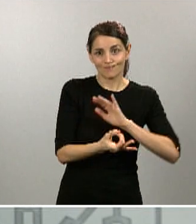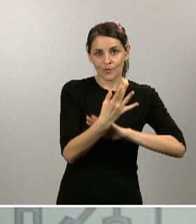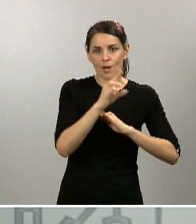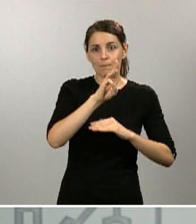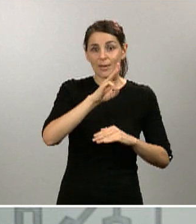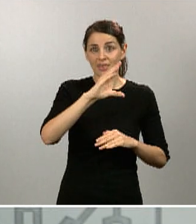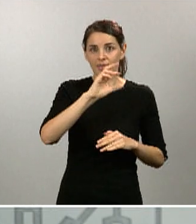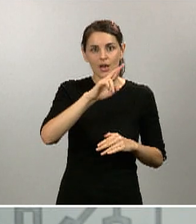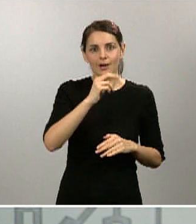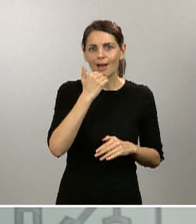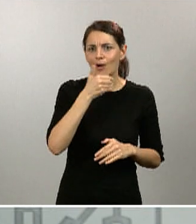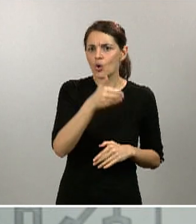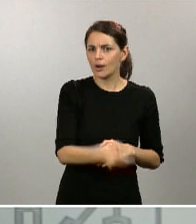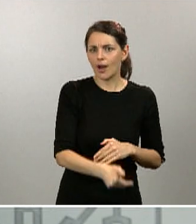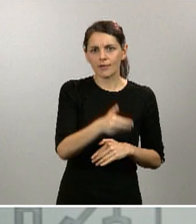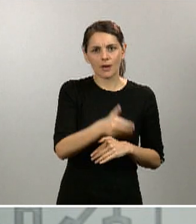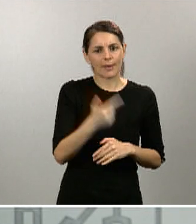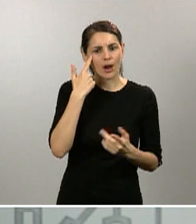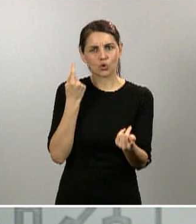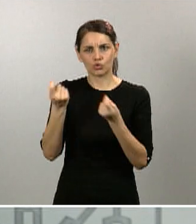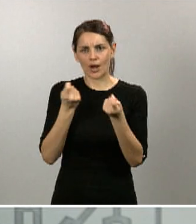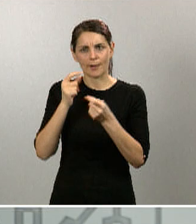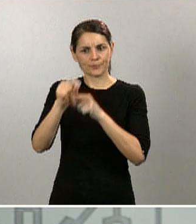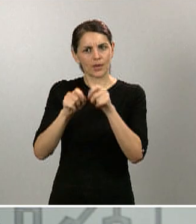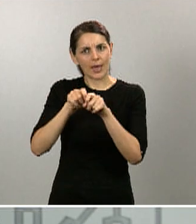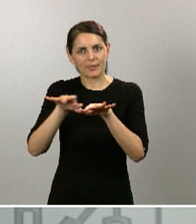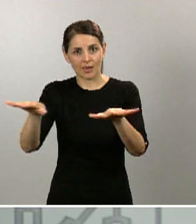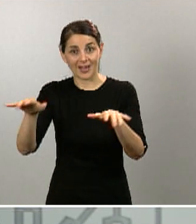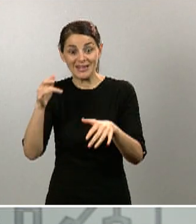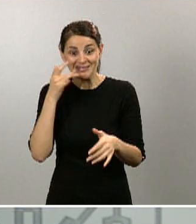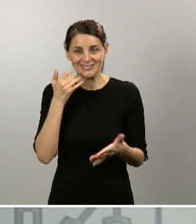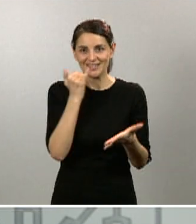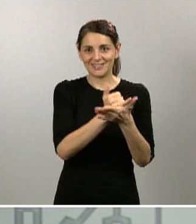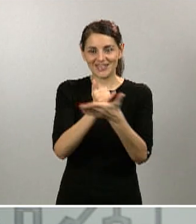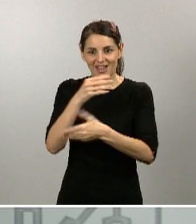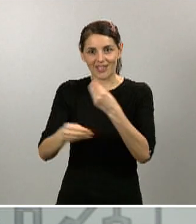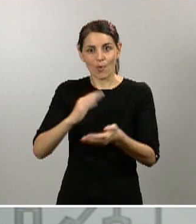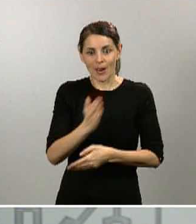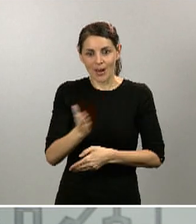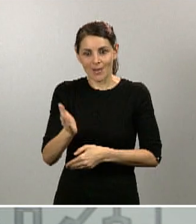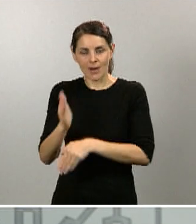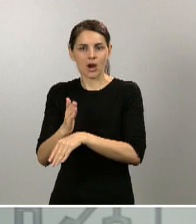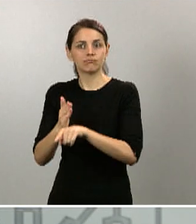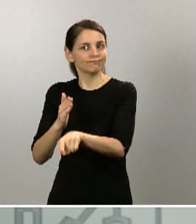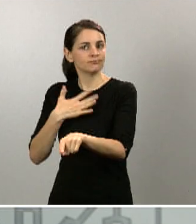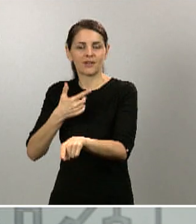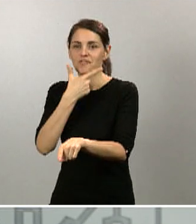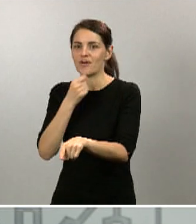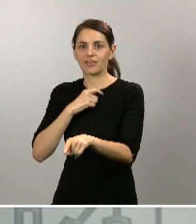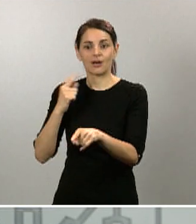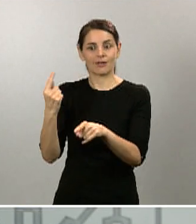para controlar progresivamente la epidemia, cuantos más test hagamos, sabemos que tendremos más posibilidades de aislar a los positivos